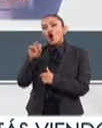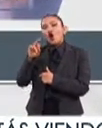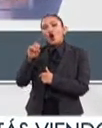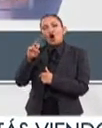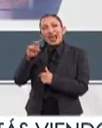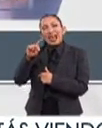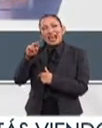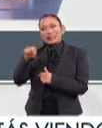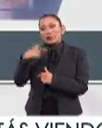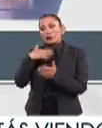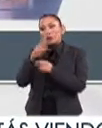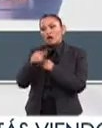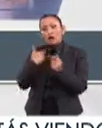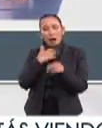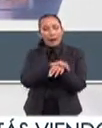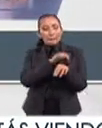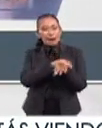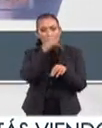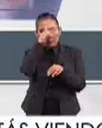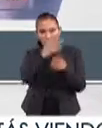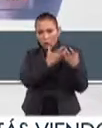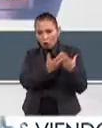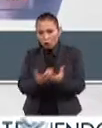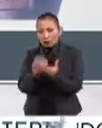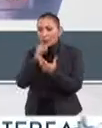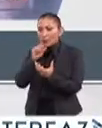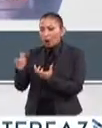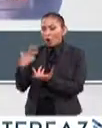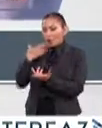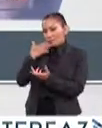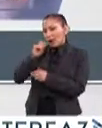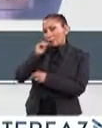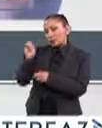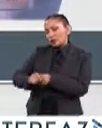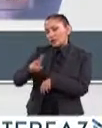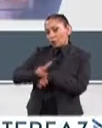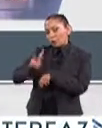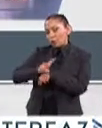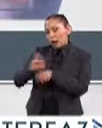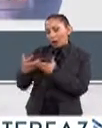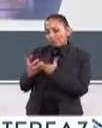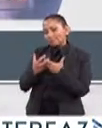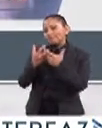fuiste? Fui con mis amigos mexicanos y también hice un muy buen amigo venezolano.